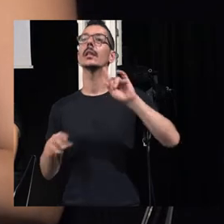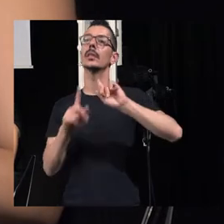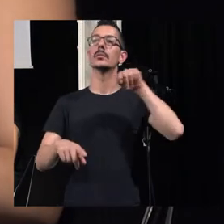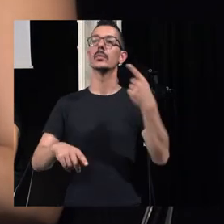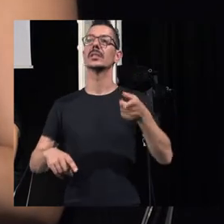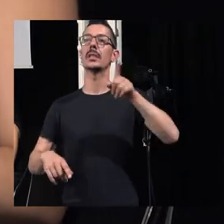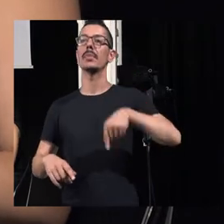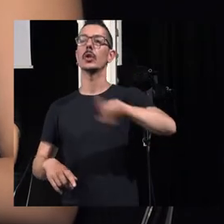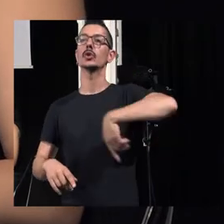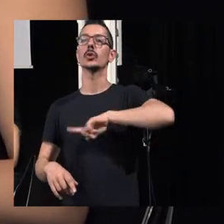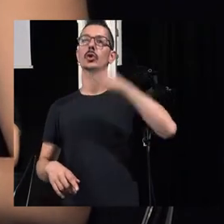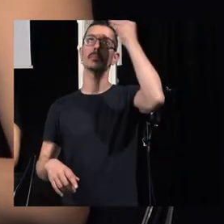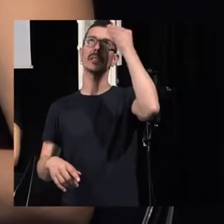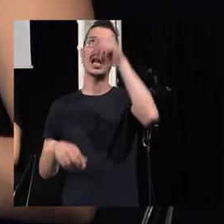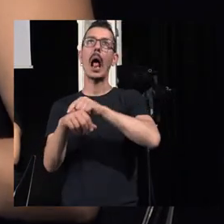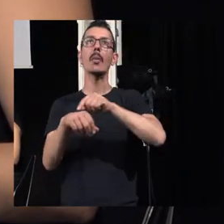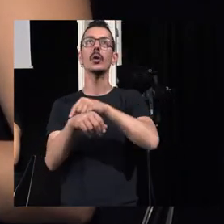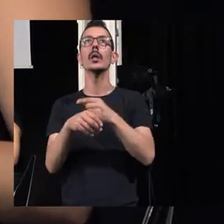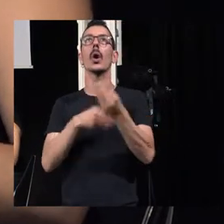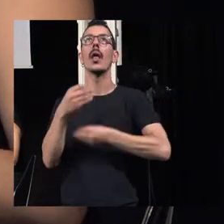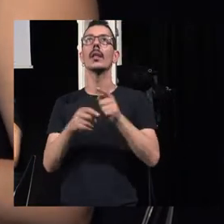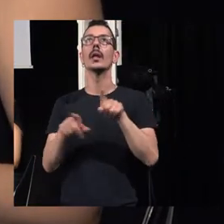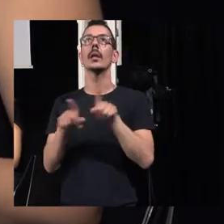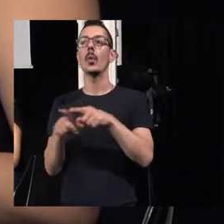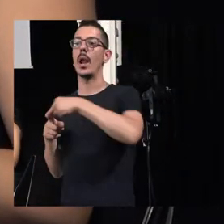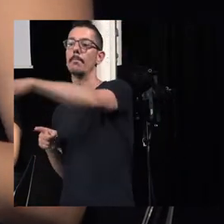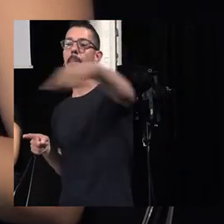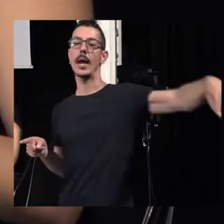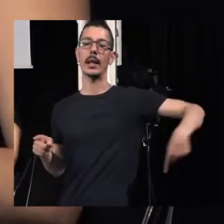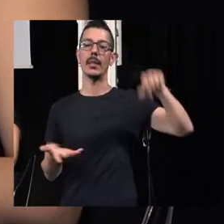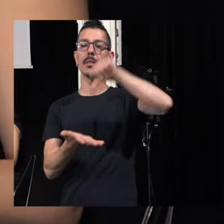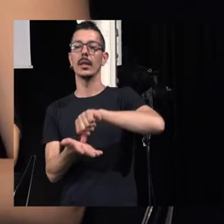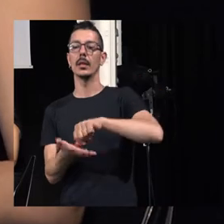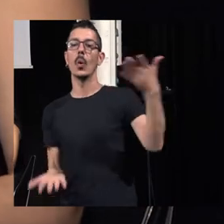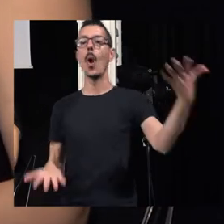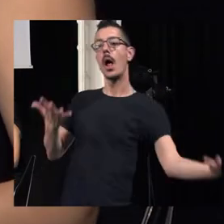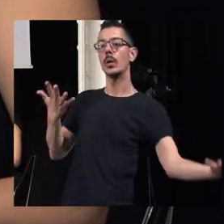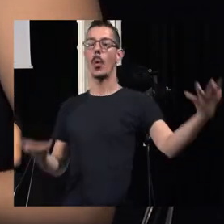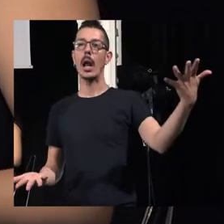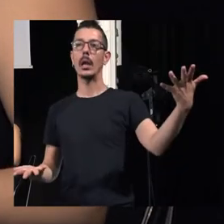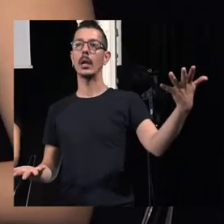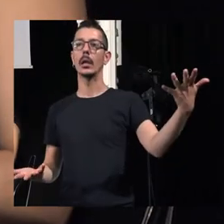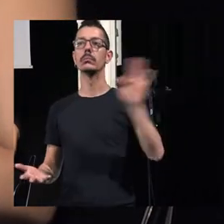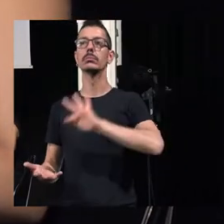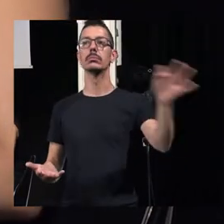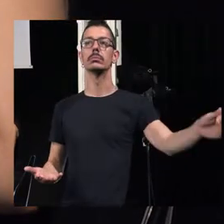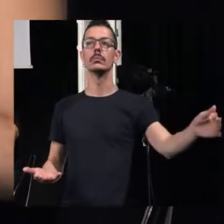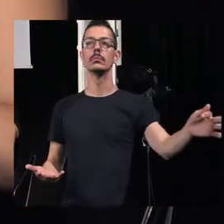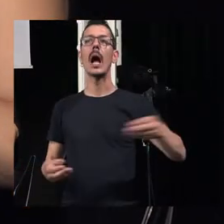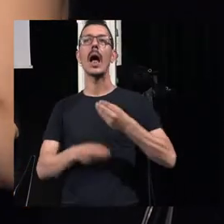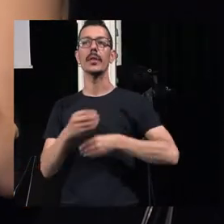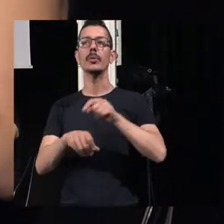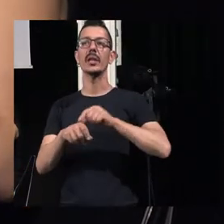política, más allá de un dualismo de margen y centro, de unas y otras? Doy paso ahora a la mesa.